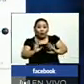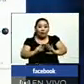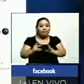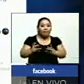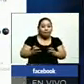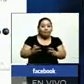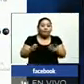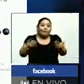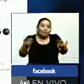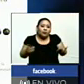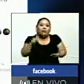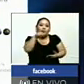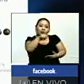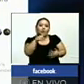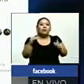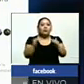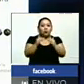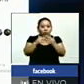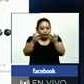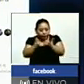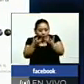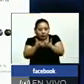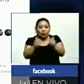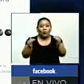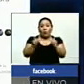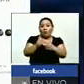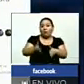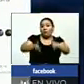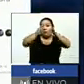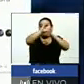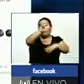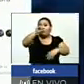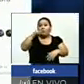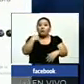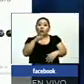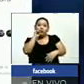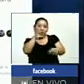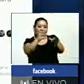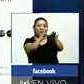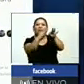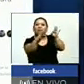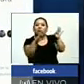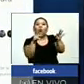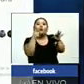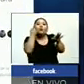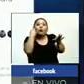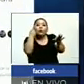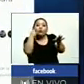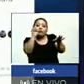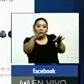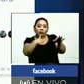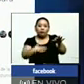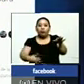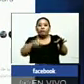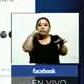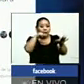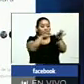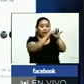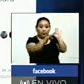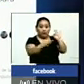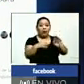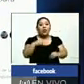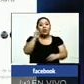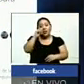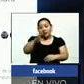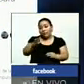investigación, pues esto también puede ocurrir en la Corte Suprema. Eso es lo que está diciendo el presidente de la República a través de su cuenta en la red social Twitter. Claro, dice